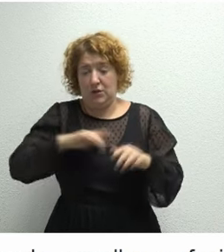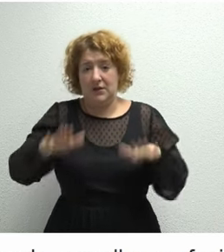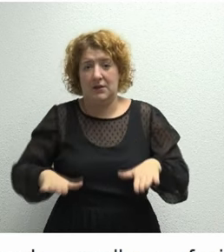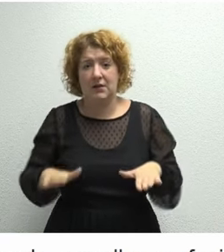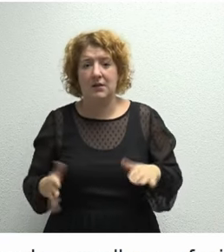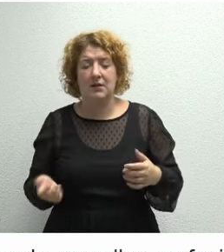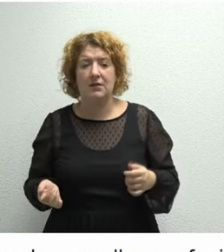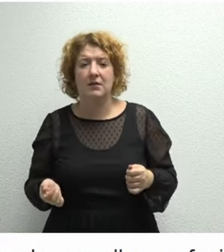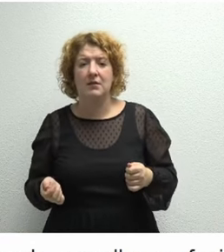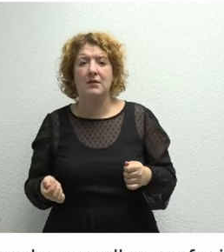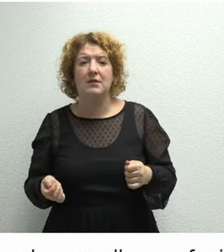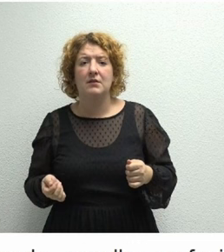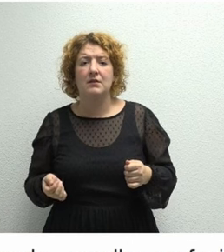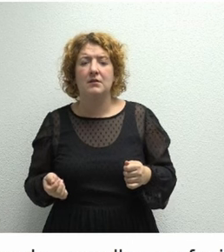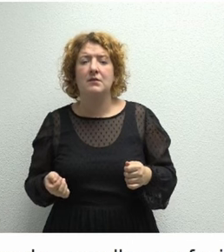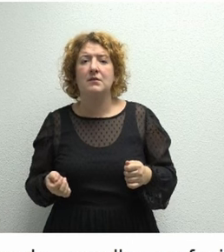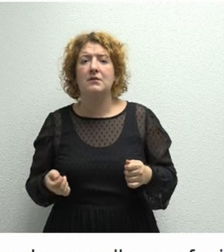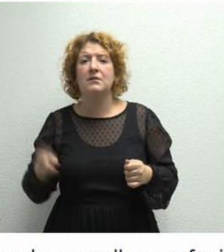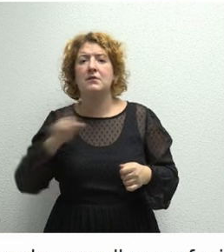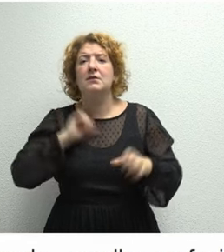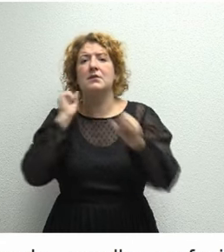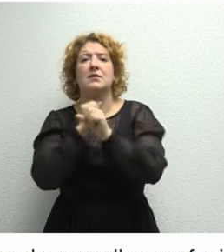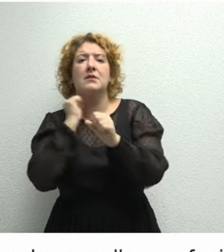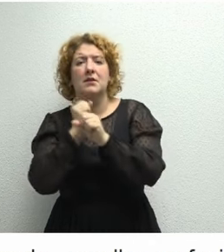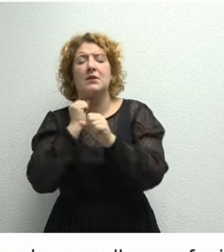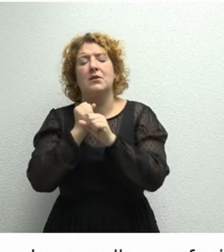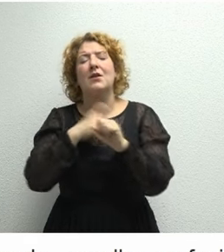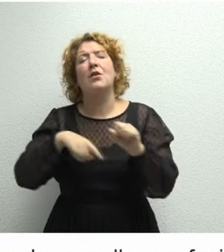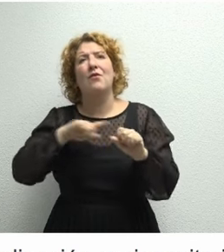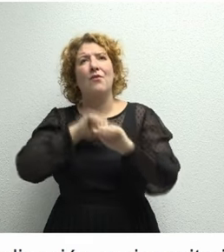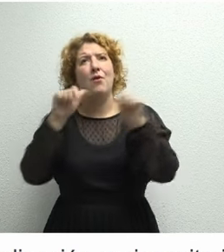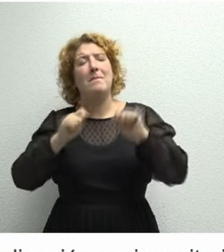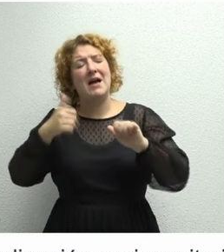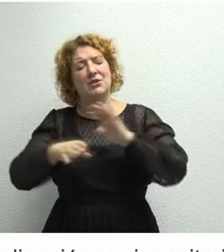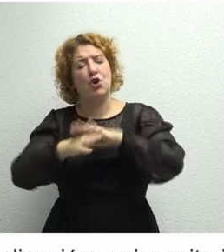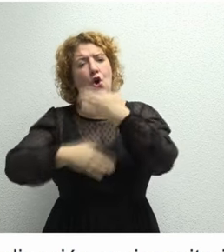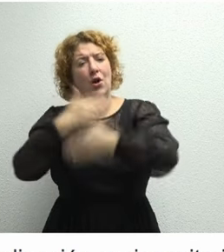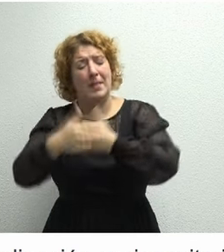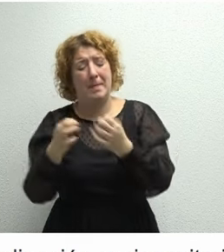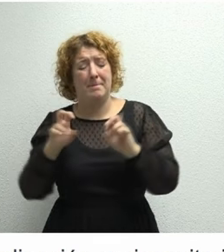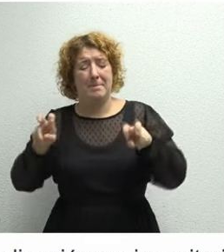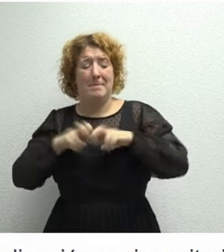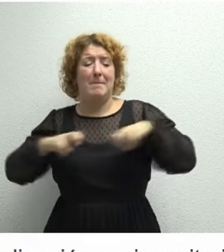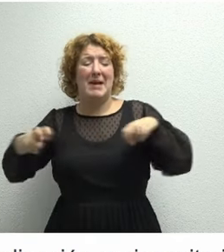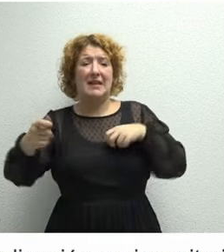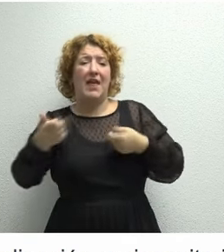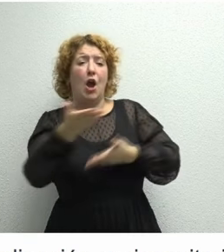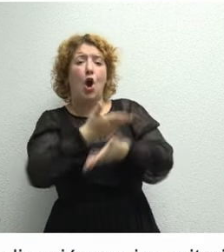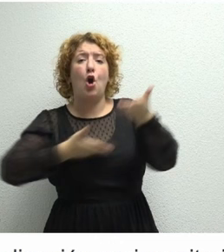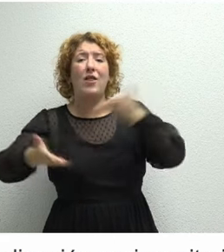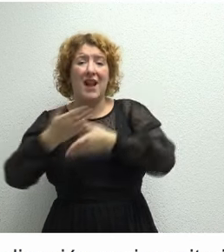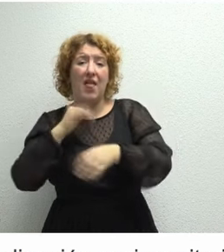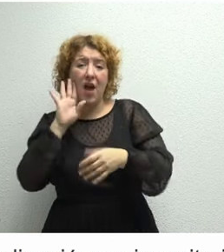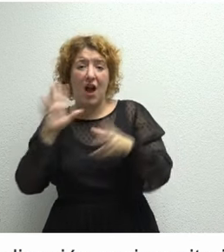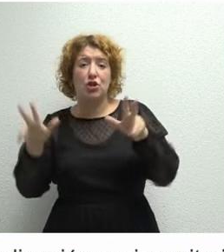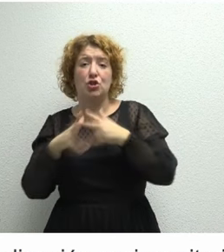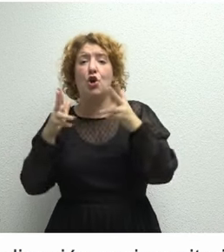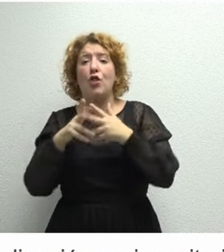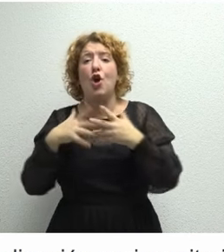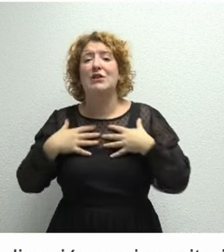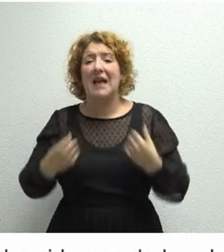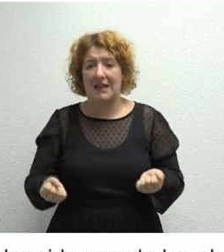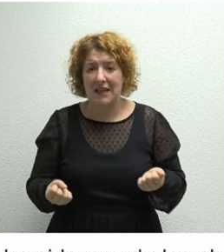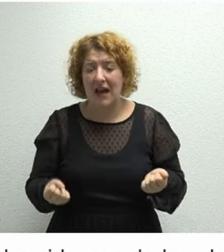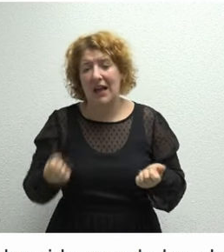en 2022 empezamos a trabajar ya de manera más continuada con esta mesa de coordinación sociosanitaria los que estábamos hablando y en